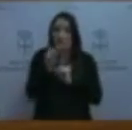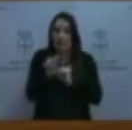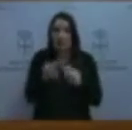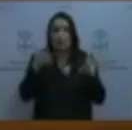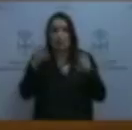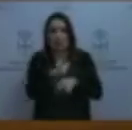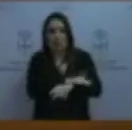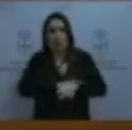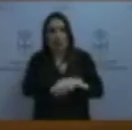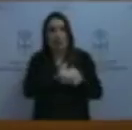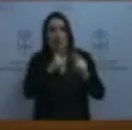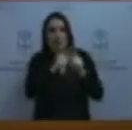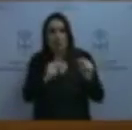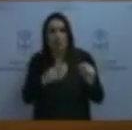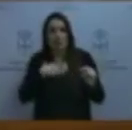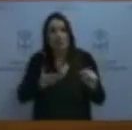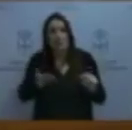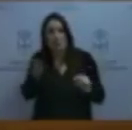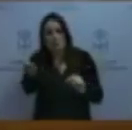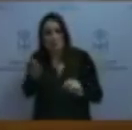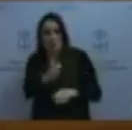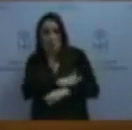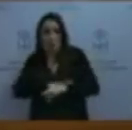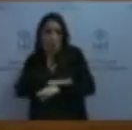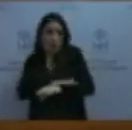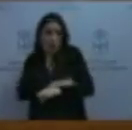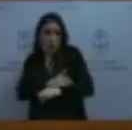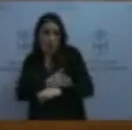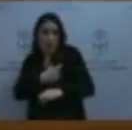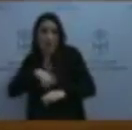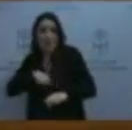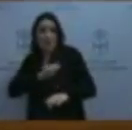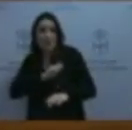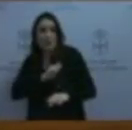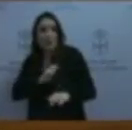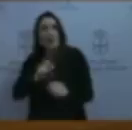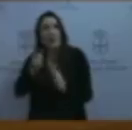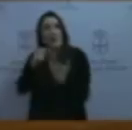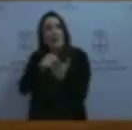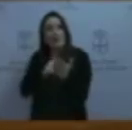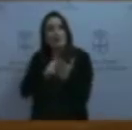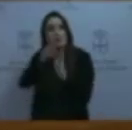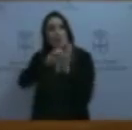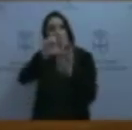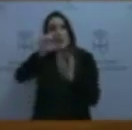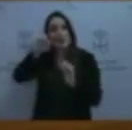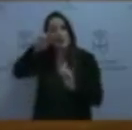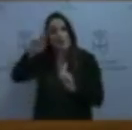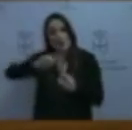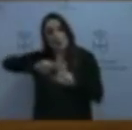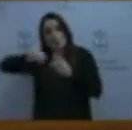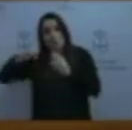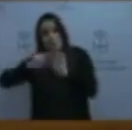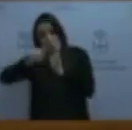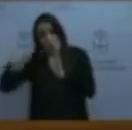Gobierno de Asturias inste al Gobierno correspondiente a modificar los requisitos del programa LEADER de forma que se puedan incluir la